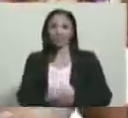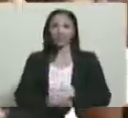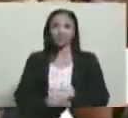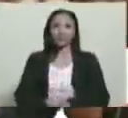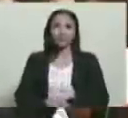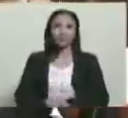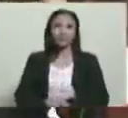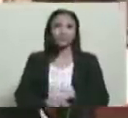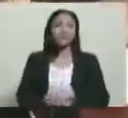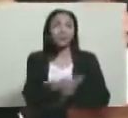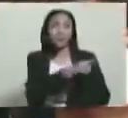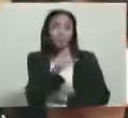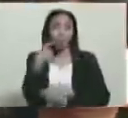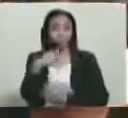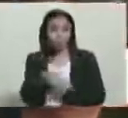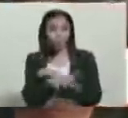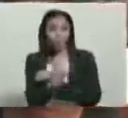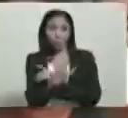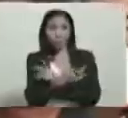Escuchad.